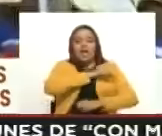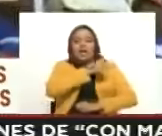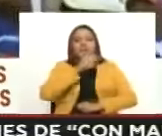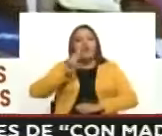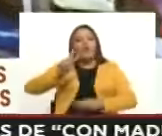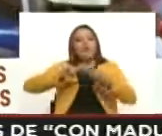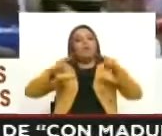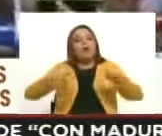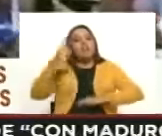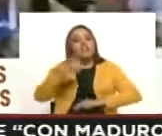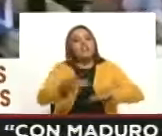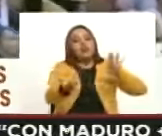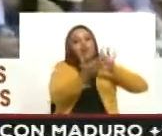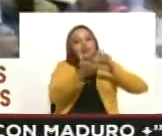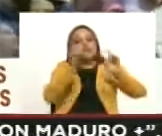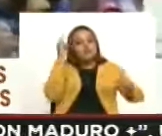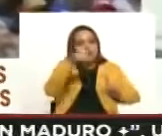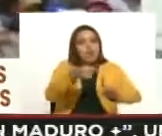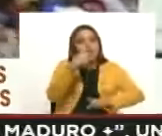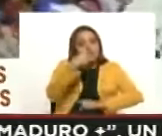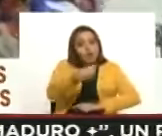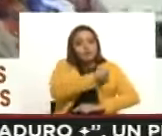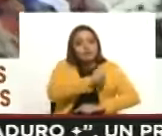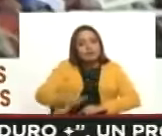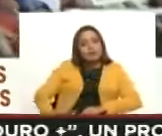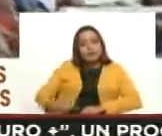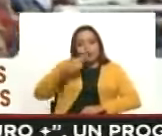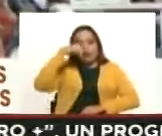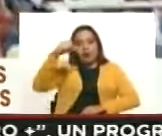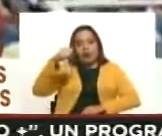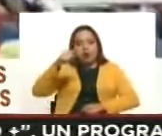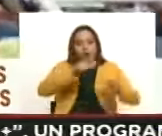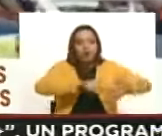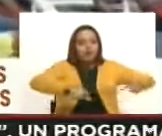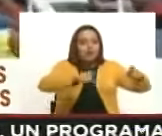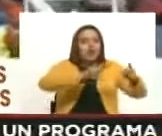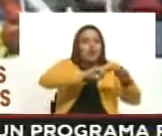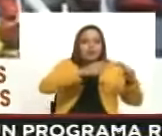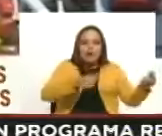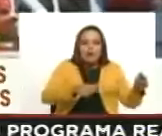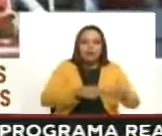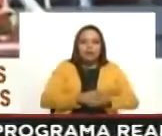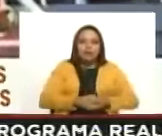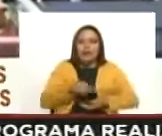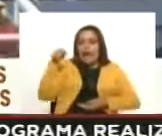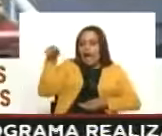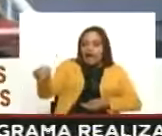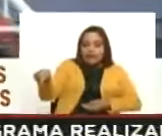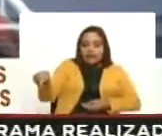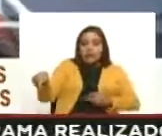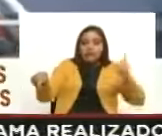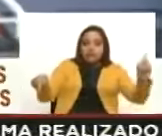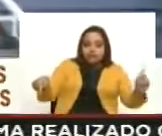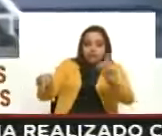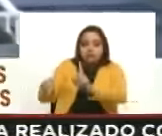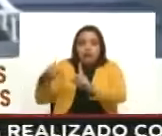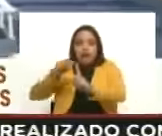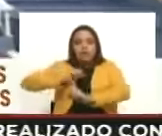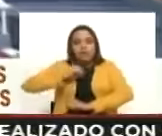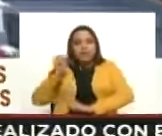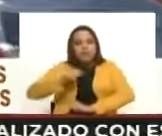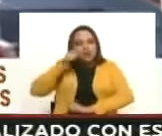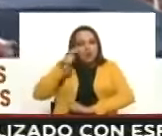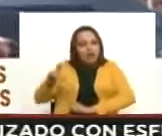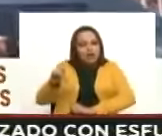tener contacto directo, lo dijo el presidente Nicolás Maduro, con los cuadrantes de paz. Que ahí sí hay policía y hay guardias, ¿ves? Y